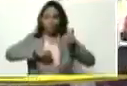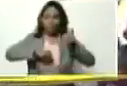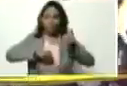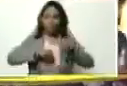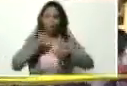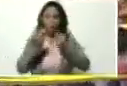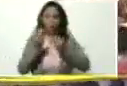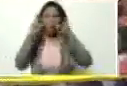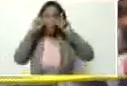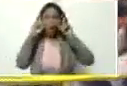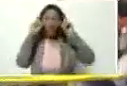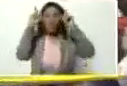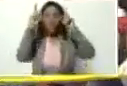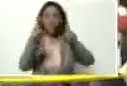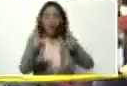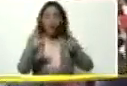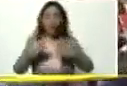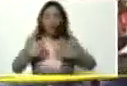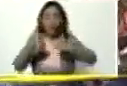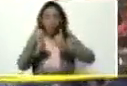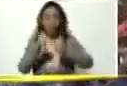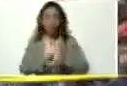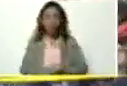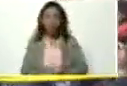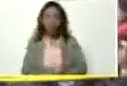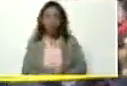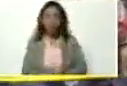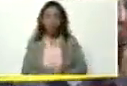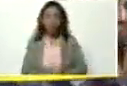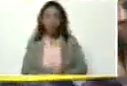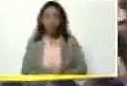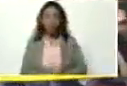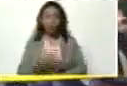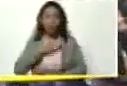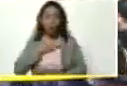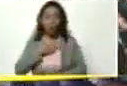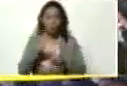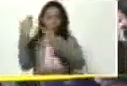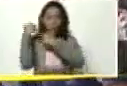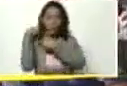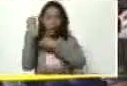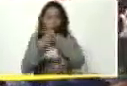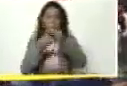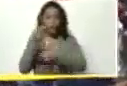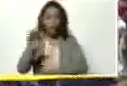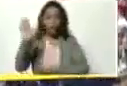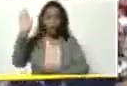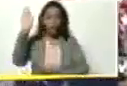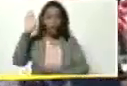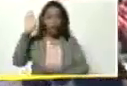como profesionales de la salud. Me corresponde tomar juramento